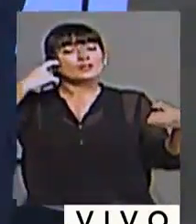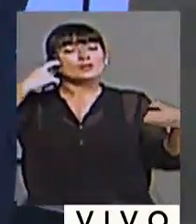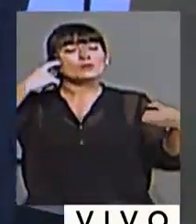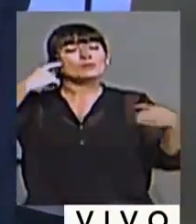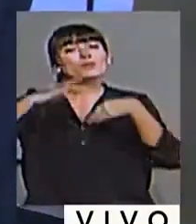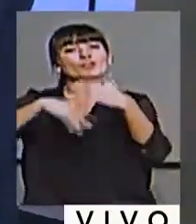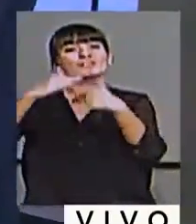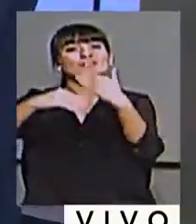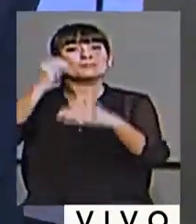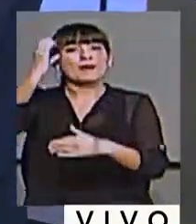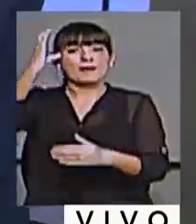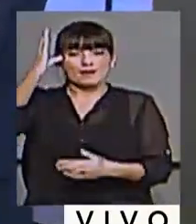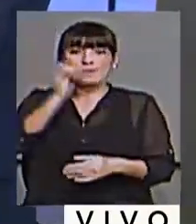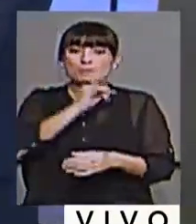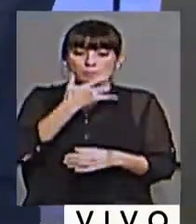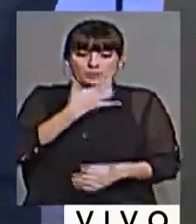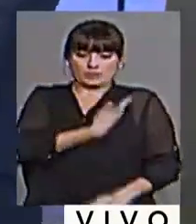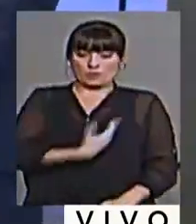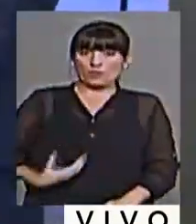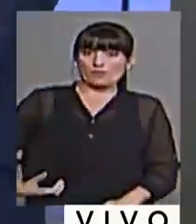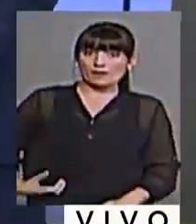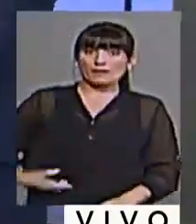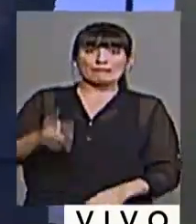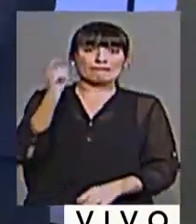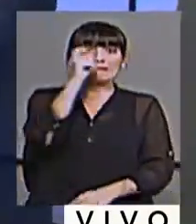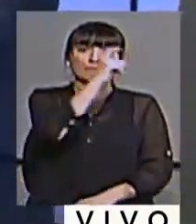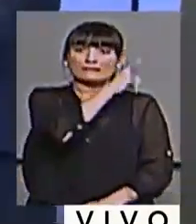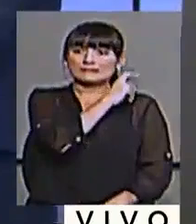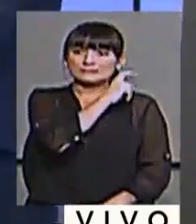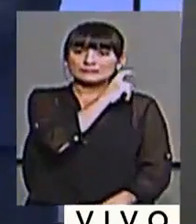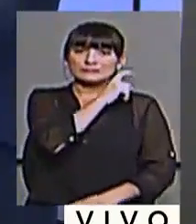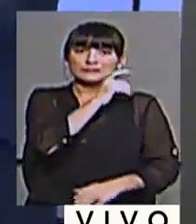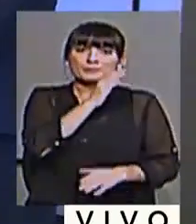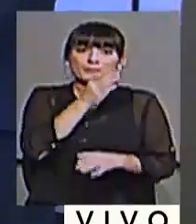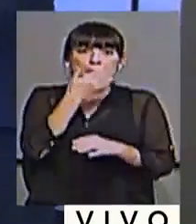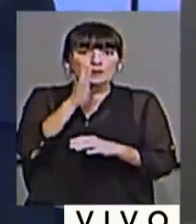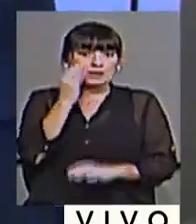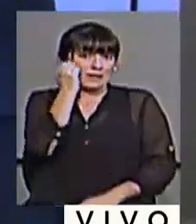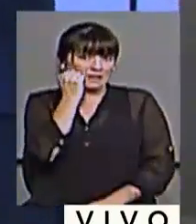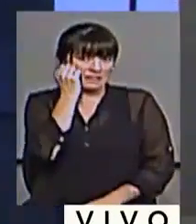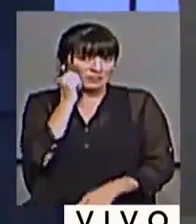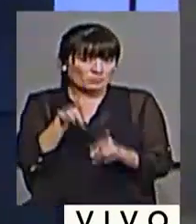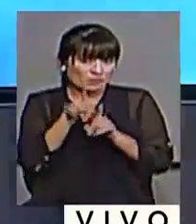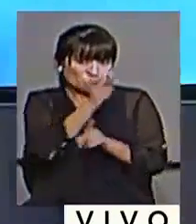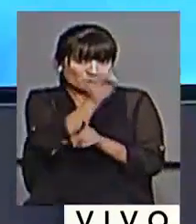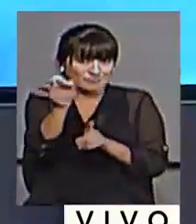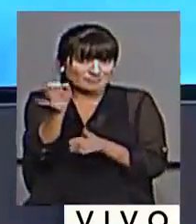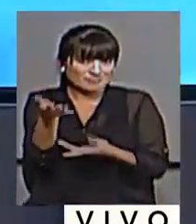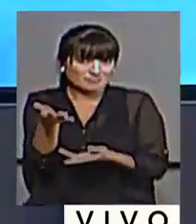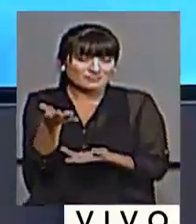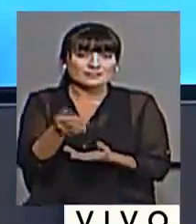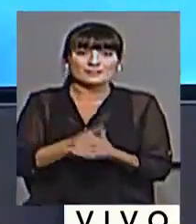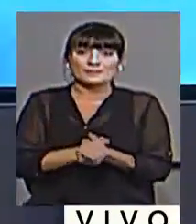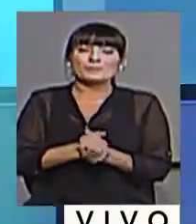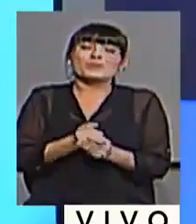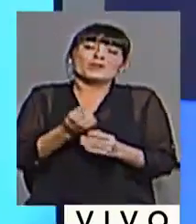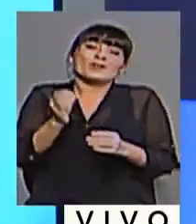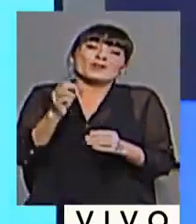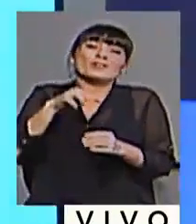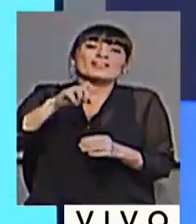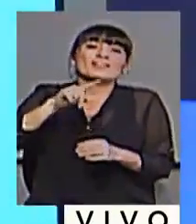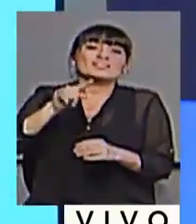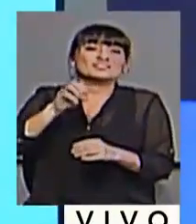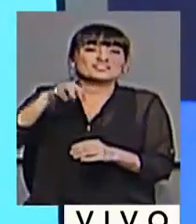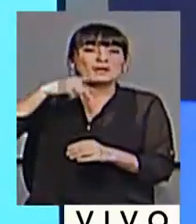maduración, porque gobernar es difícil. ¿Y no sería mejor hacerles cariño, según la mirada de ustedes? O la de Nelson. A ellos